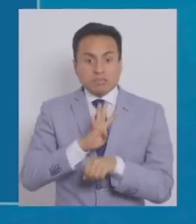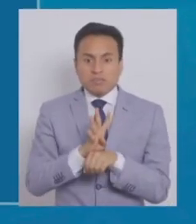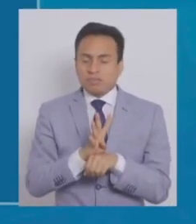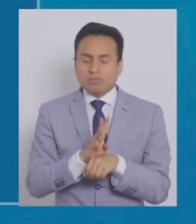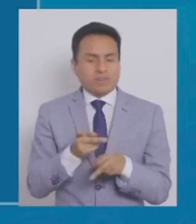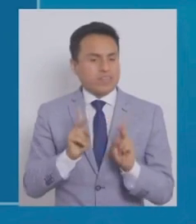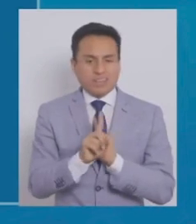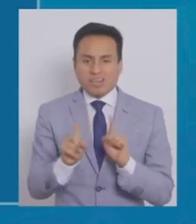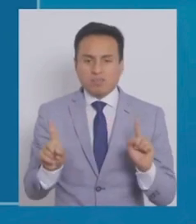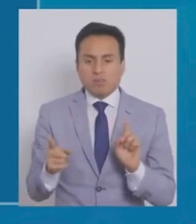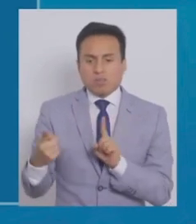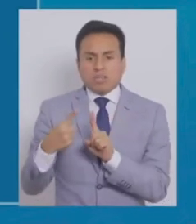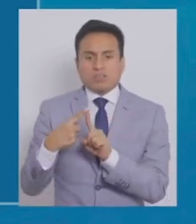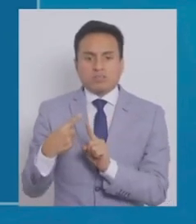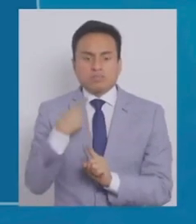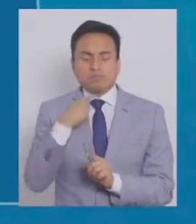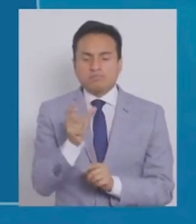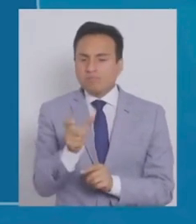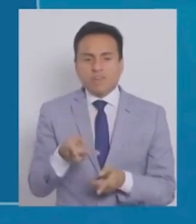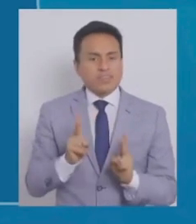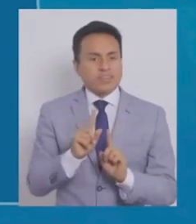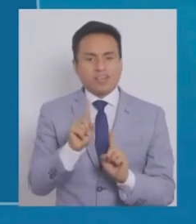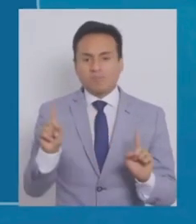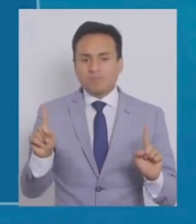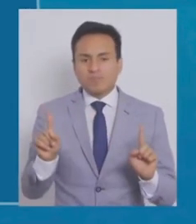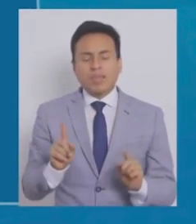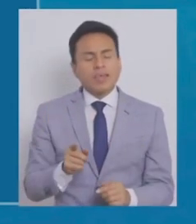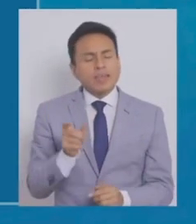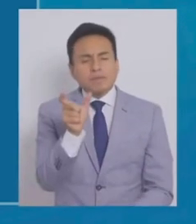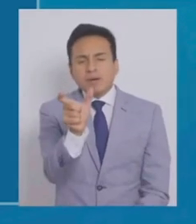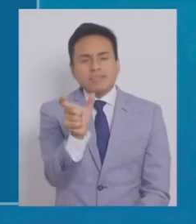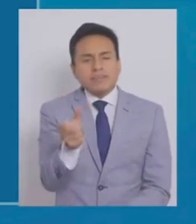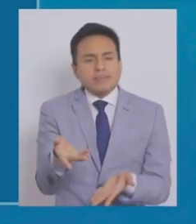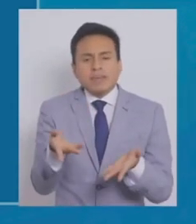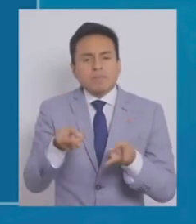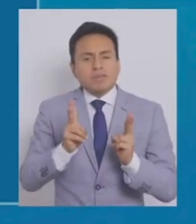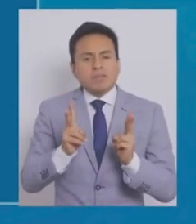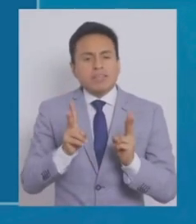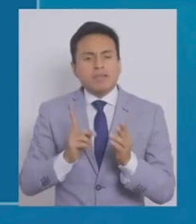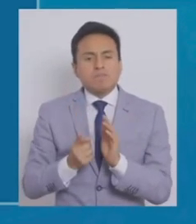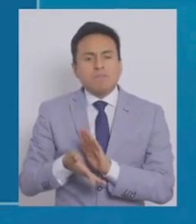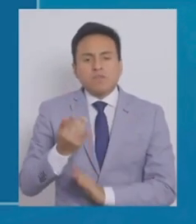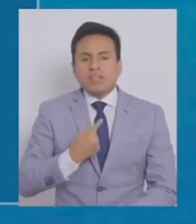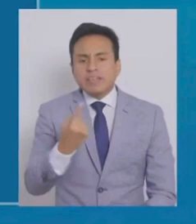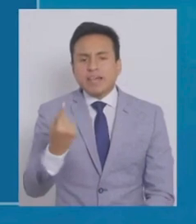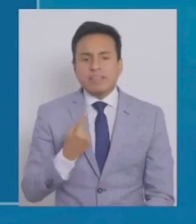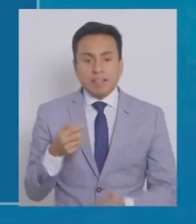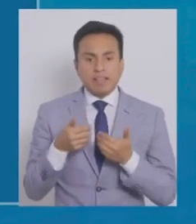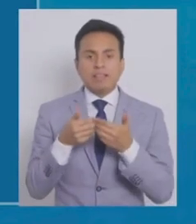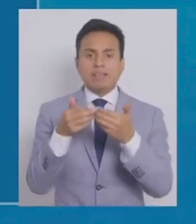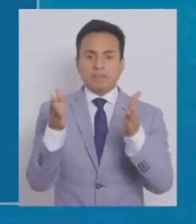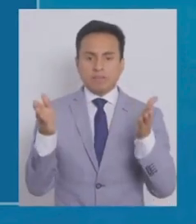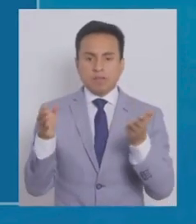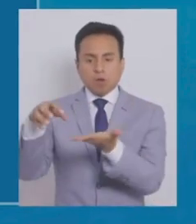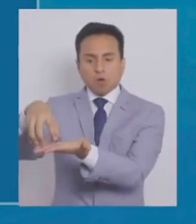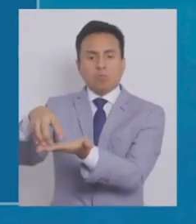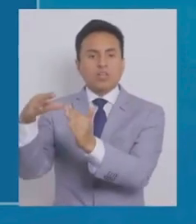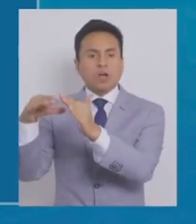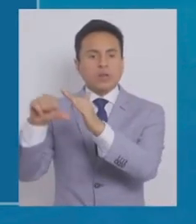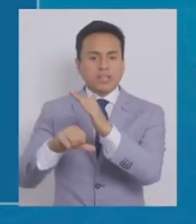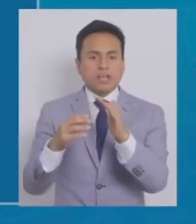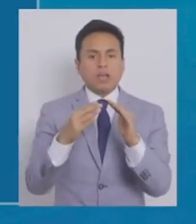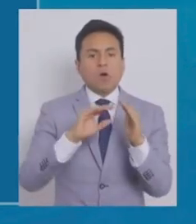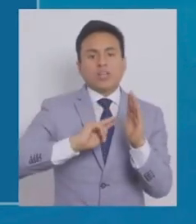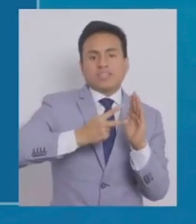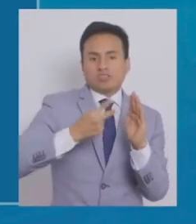probable o contacto estrecho que permite el pase de movilidad desplazarse libremente en comunas en cuarentena o